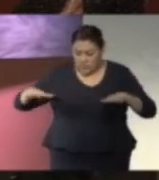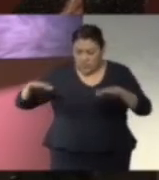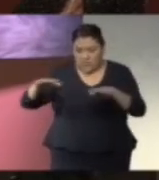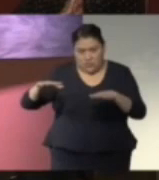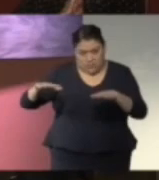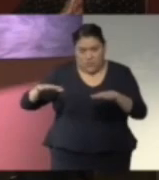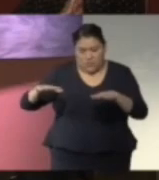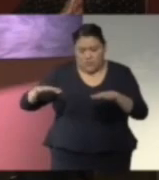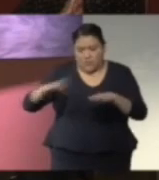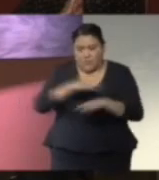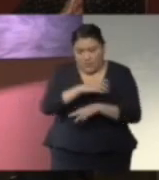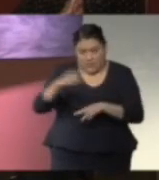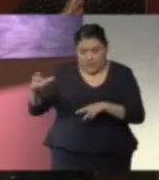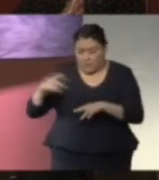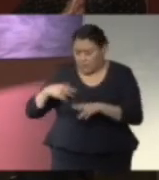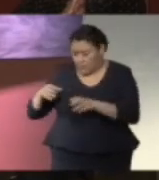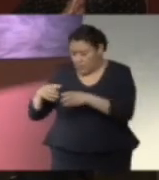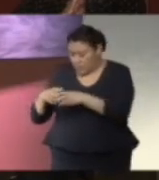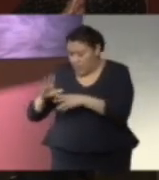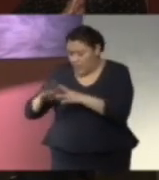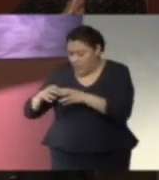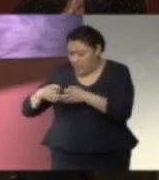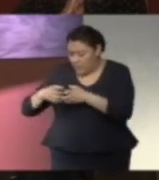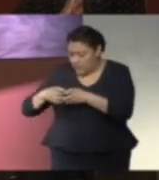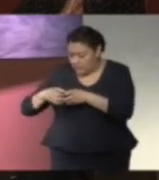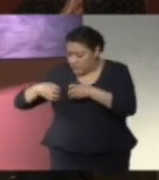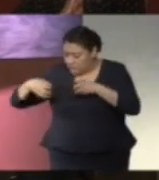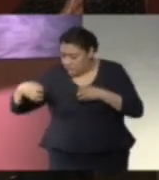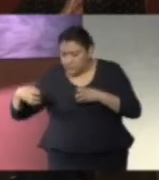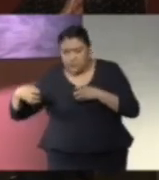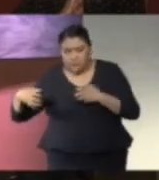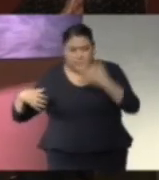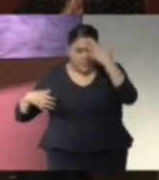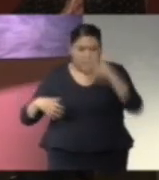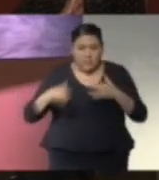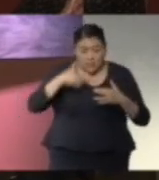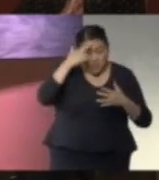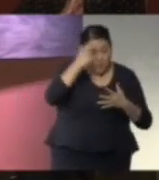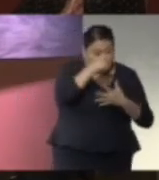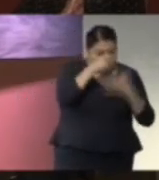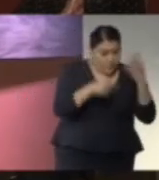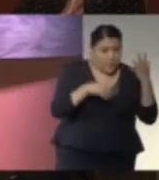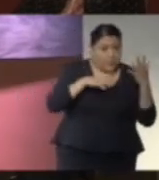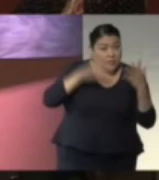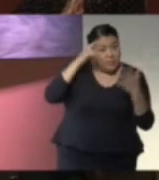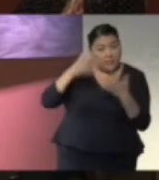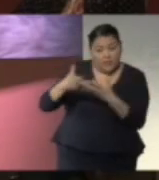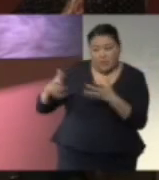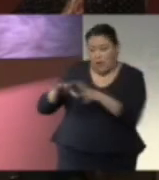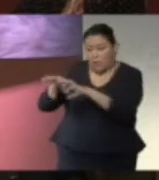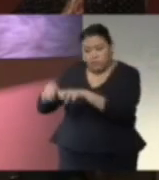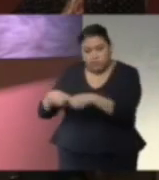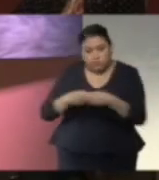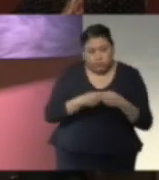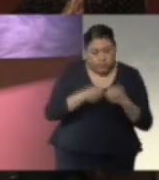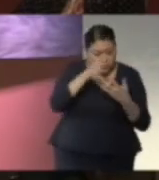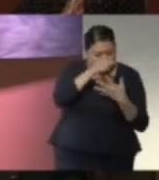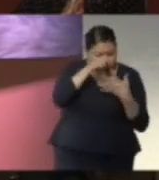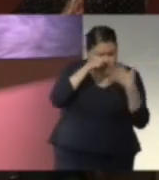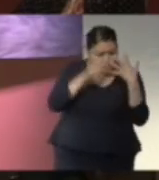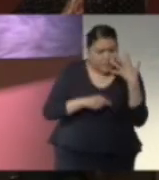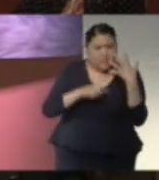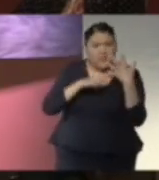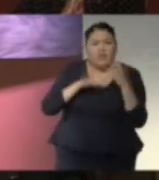muy importante que hay que analizar, ¿no? En términos de estos dispositivos expropiatorios es justamente cuáles están siendo